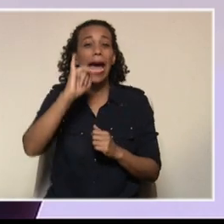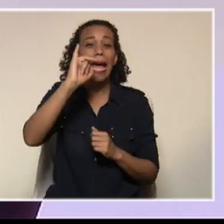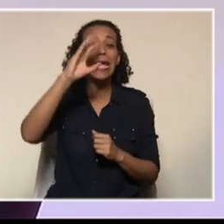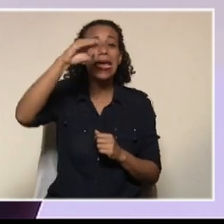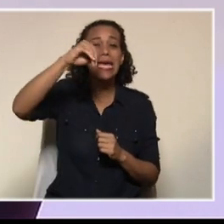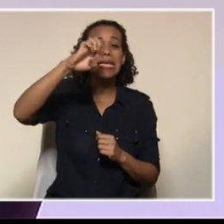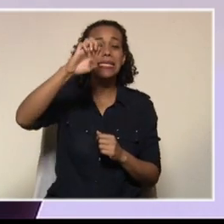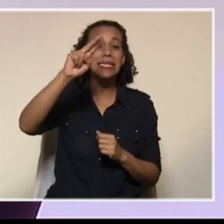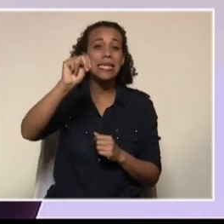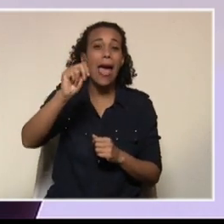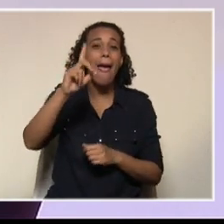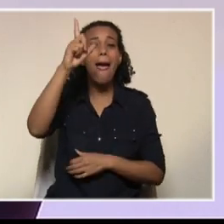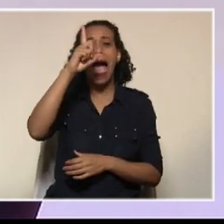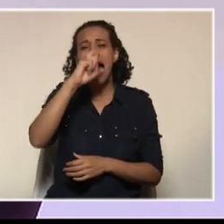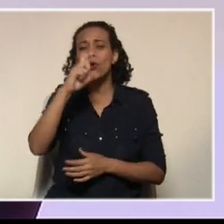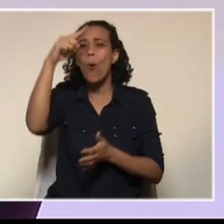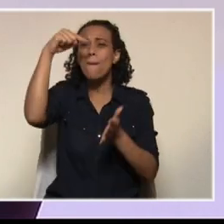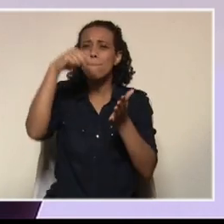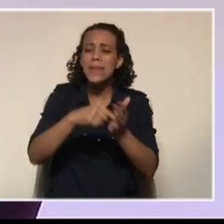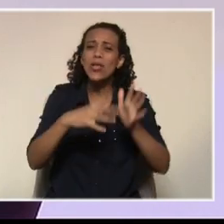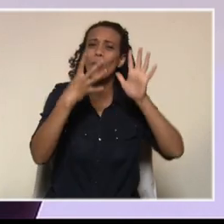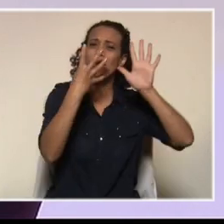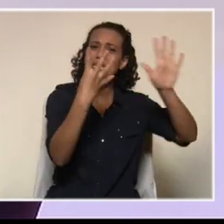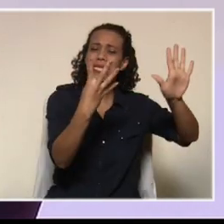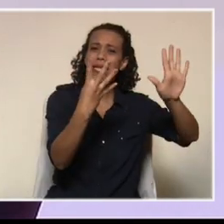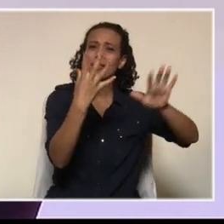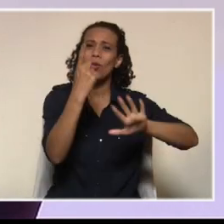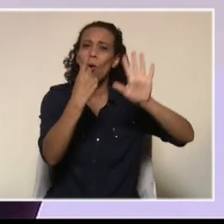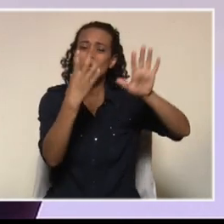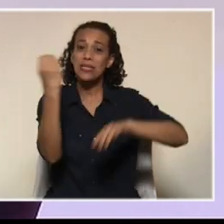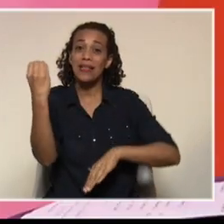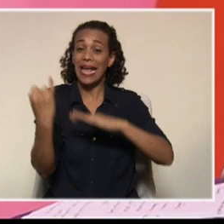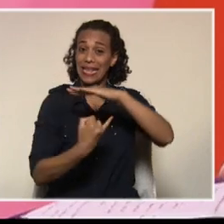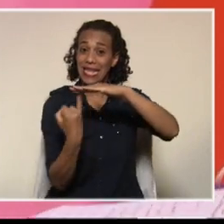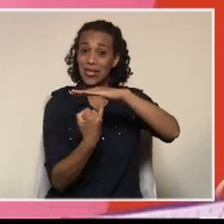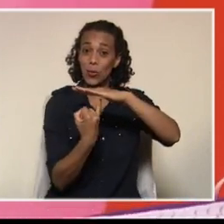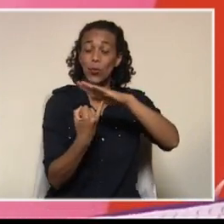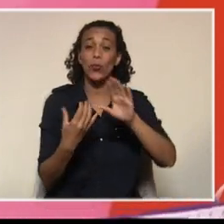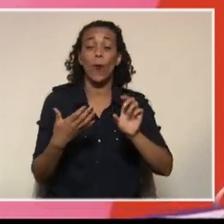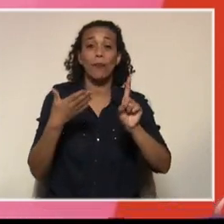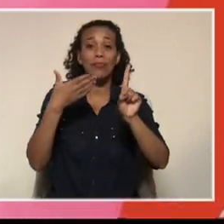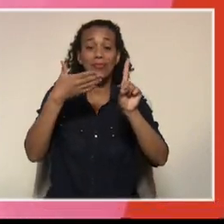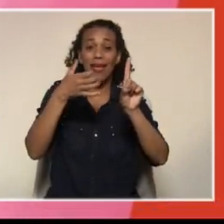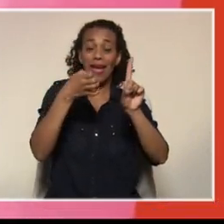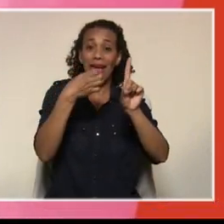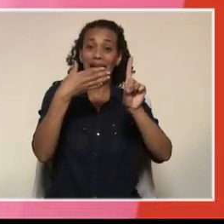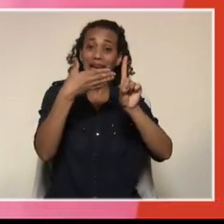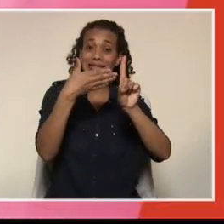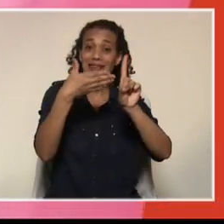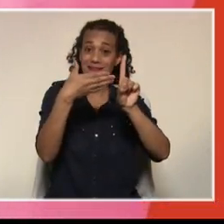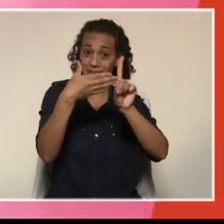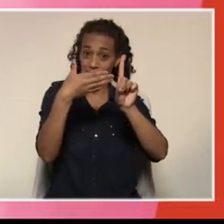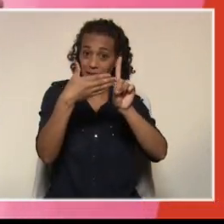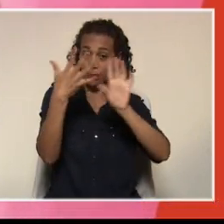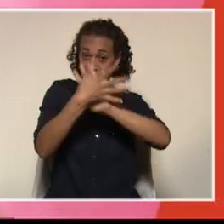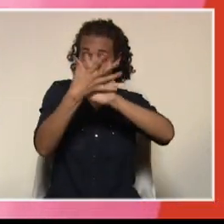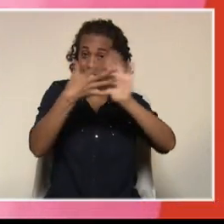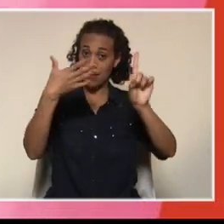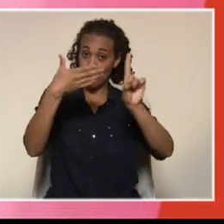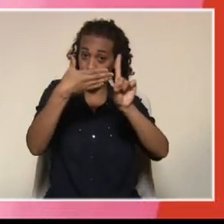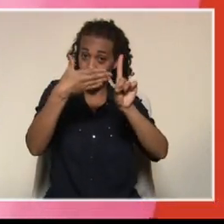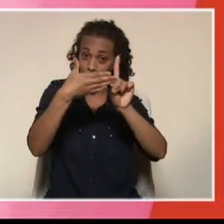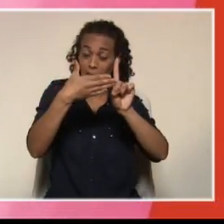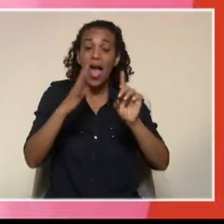en 1960, es decir, Instituto Nacional de Cooperación Educativa. Este